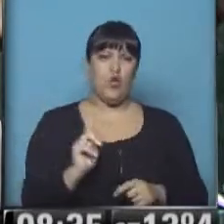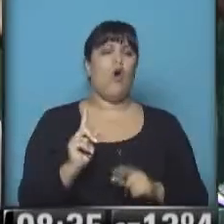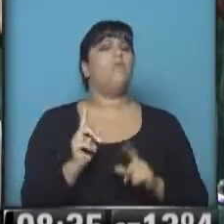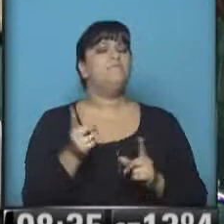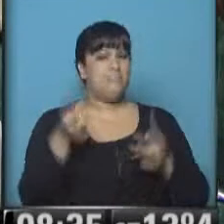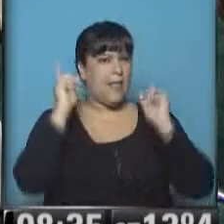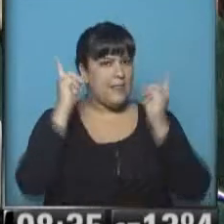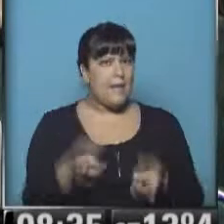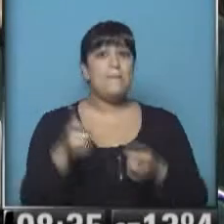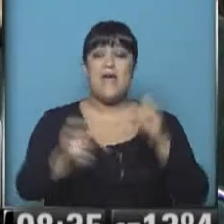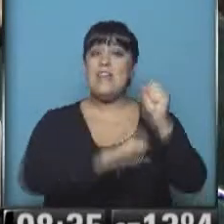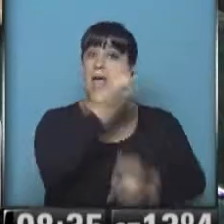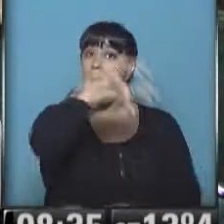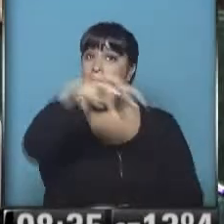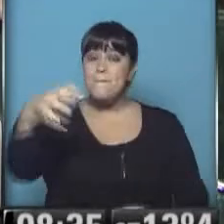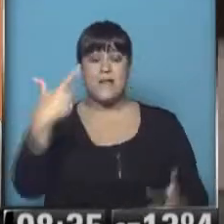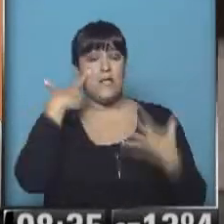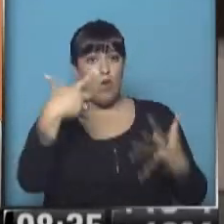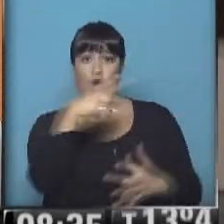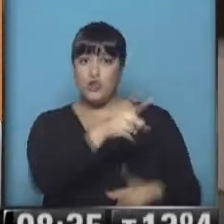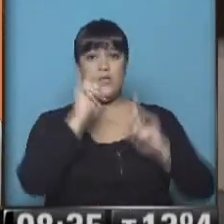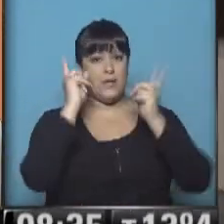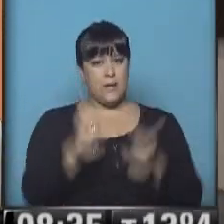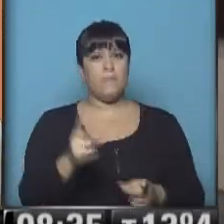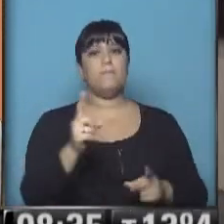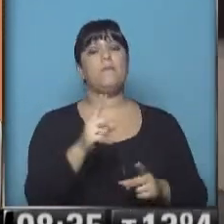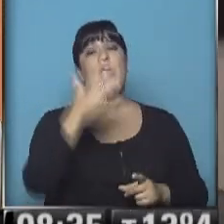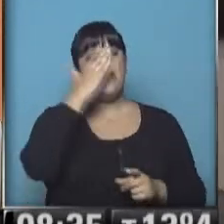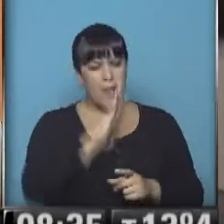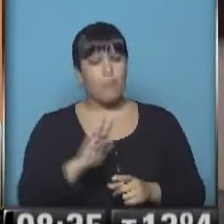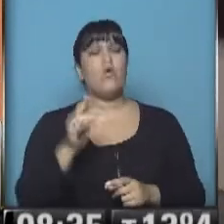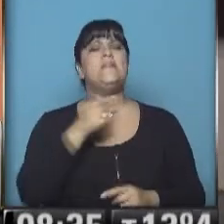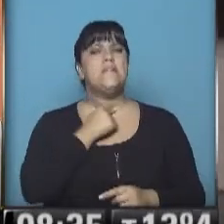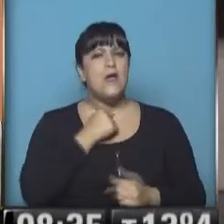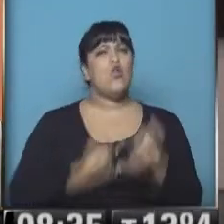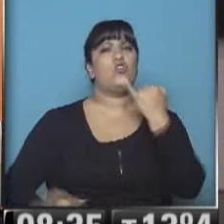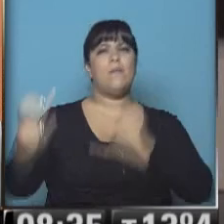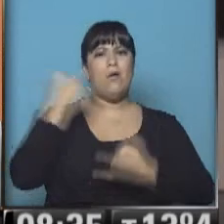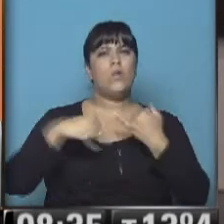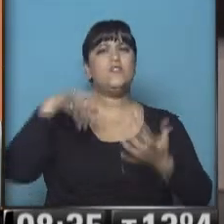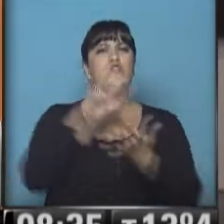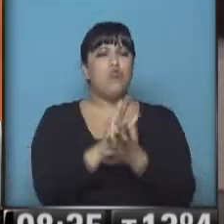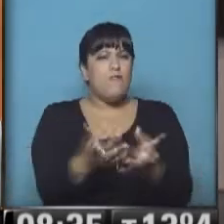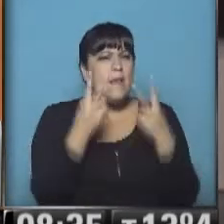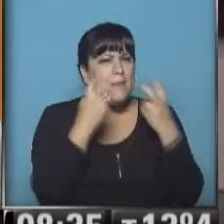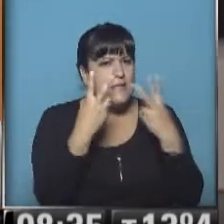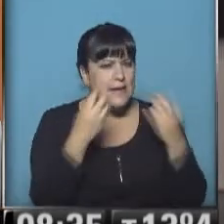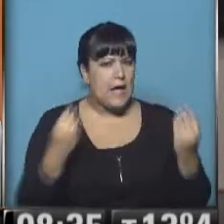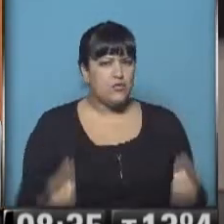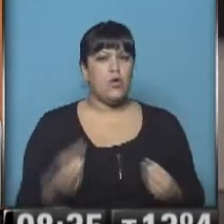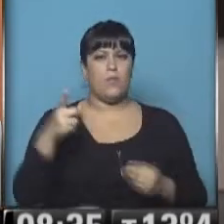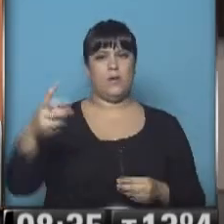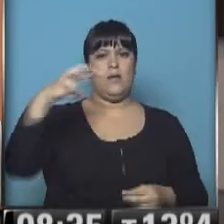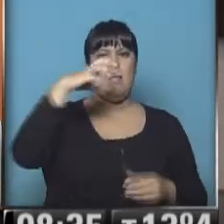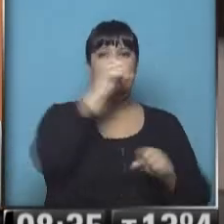sino este tipo de empresas este tipo de penas de oportunidad raúl quiero que me cuentes también que otro tipo de investigaciones están haciendo porque la de procter and gamble